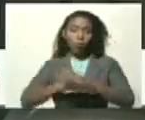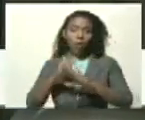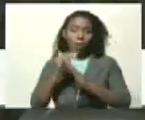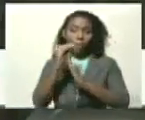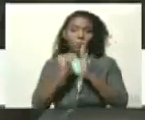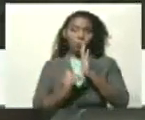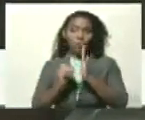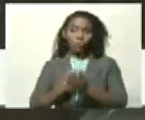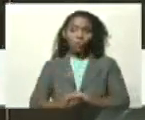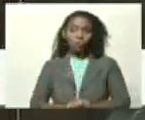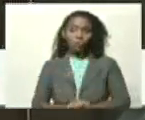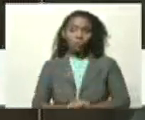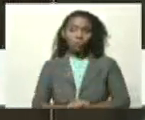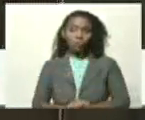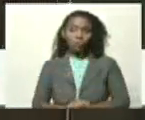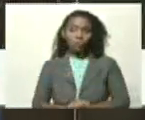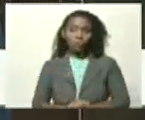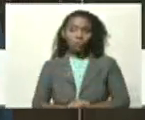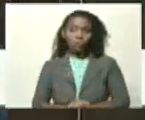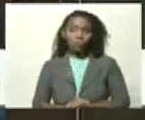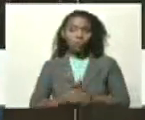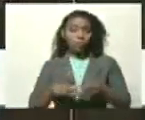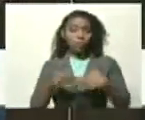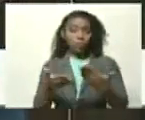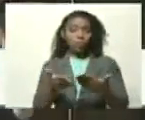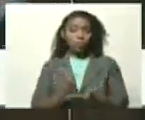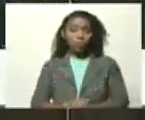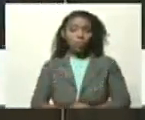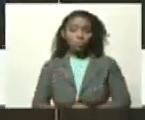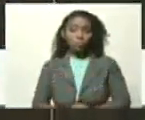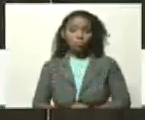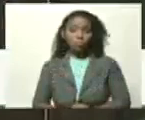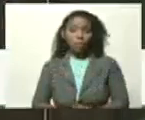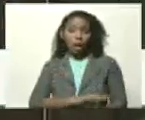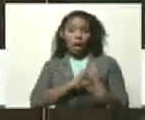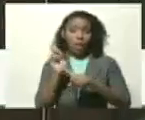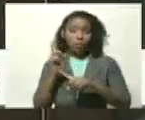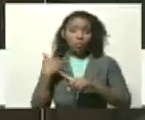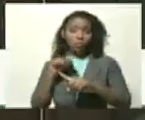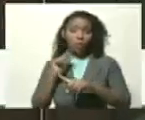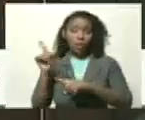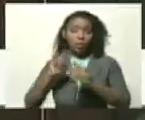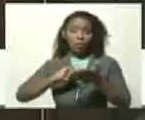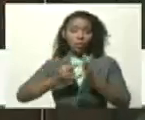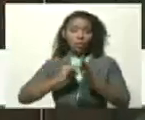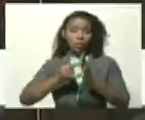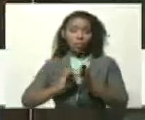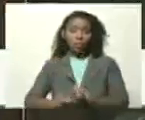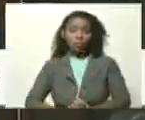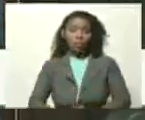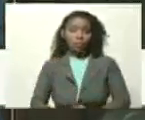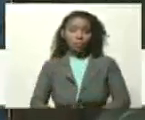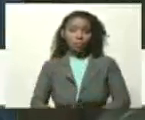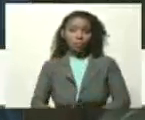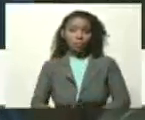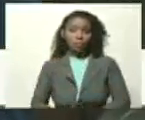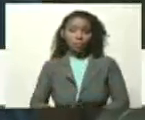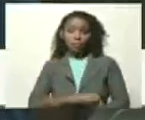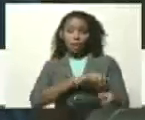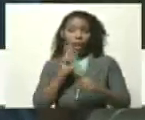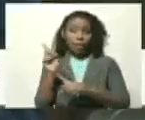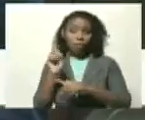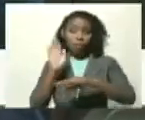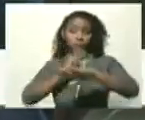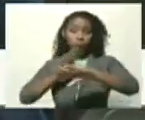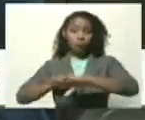menos. Con lo cual, eso tiene que ser significativo. Eso tiene que